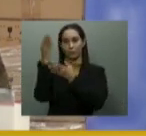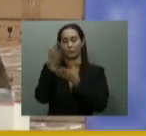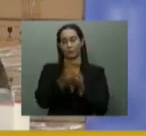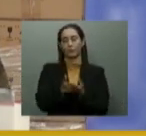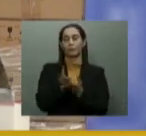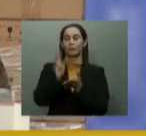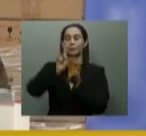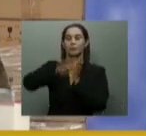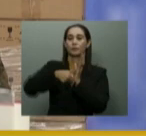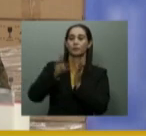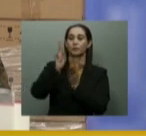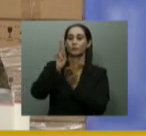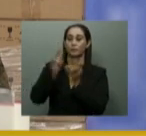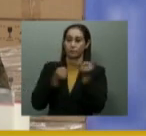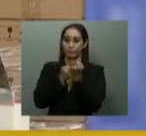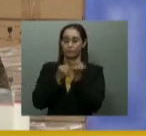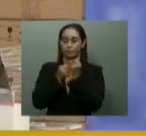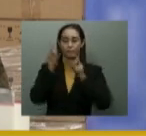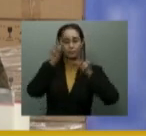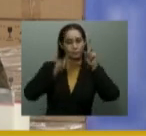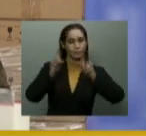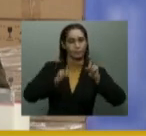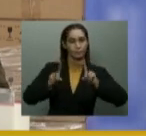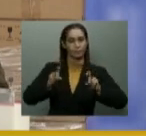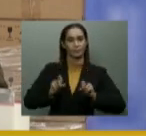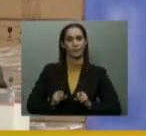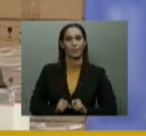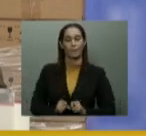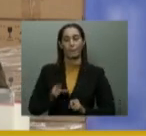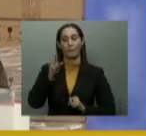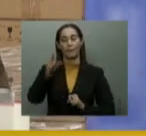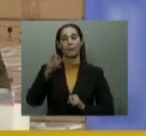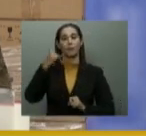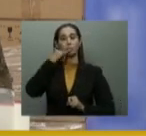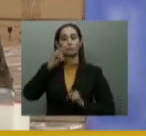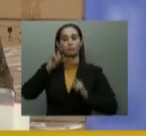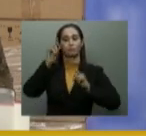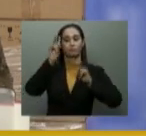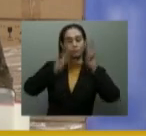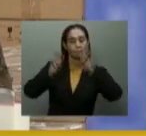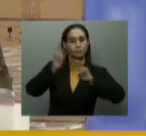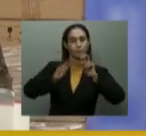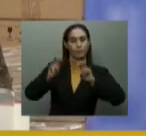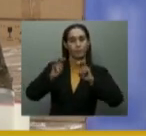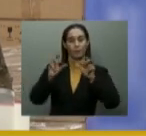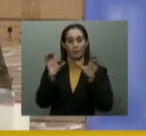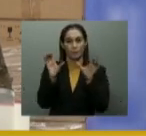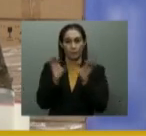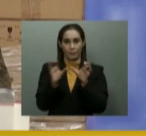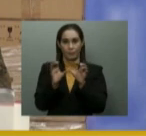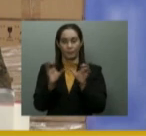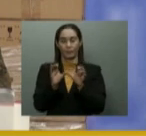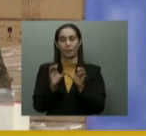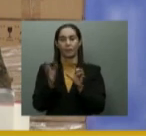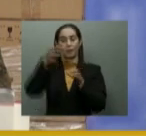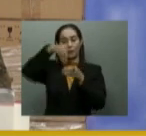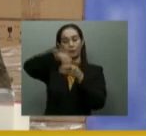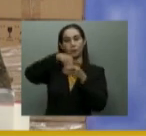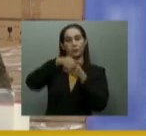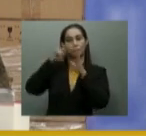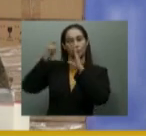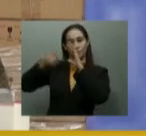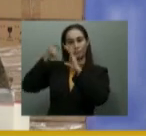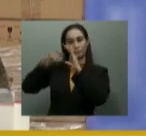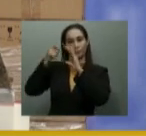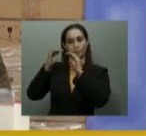otro abogado que me desmienta es lo que me llamo un abogado y me diga si entiende las altas que levantan los policías lo policía